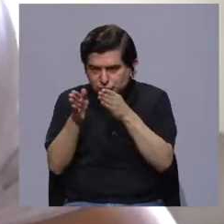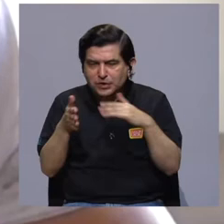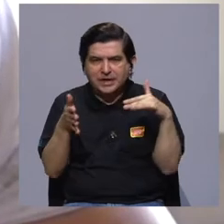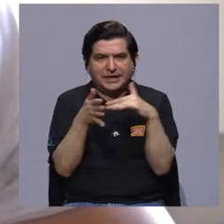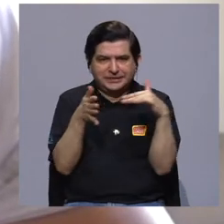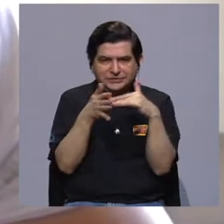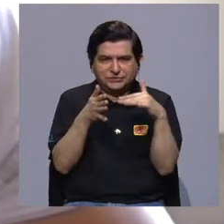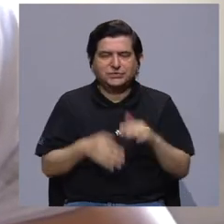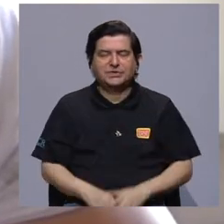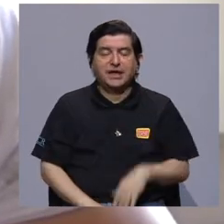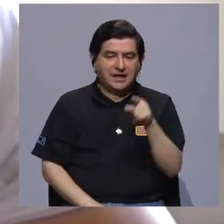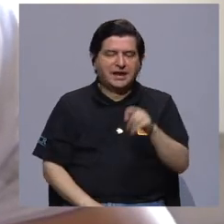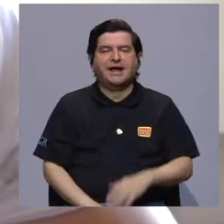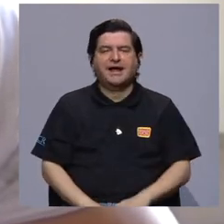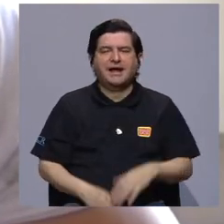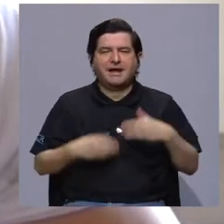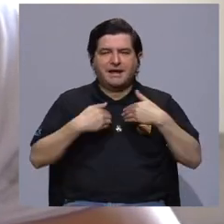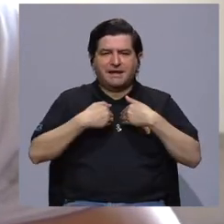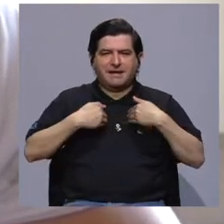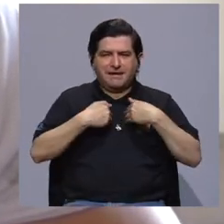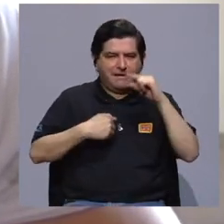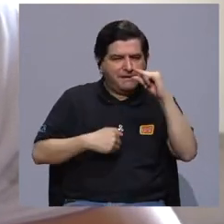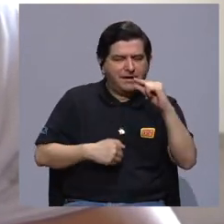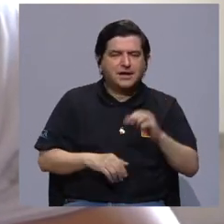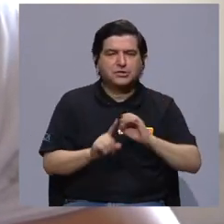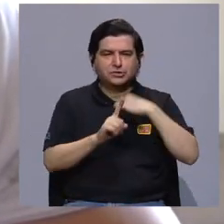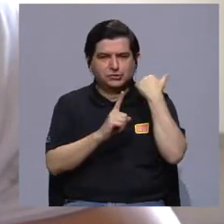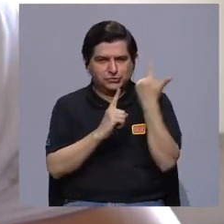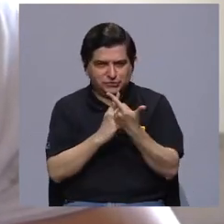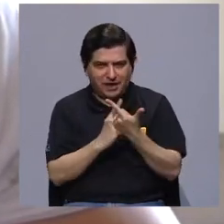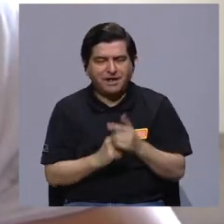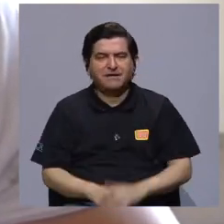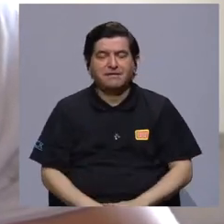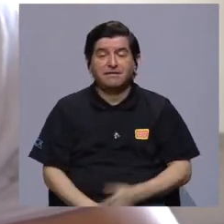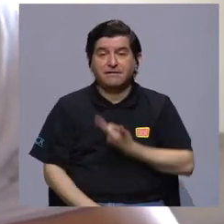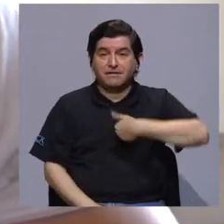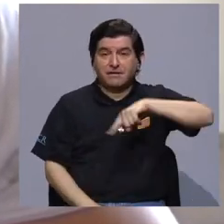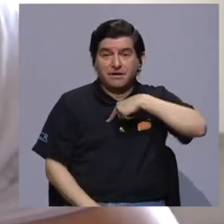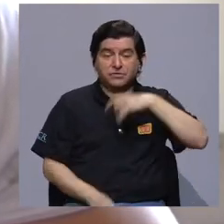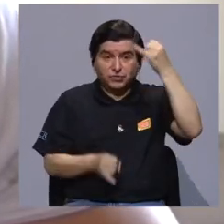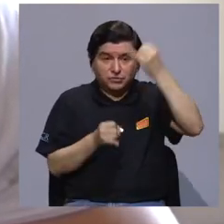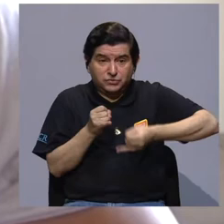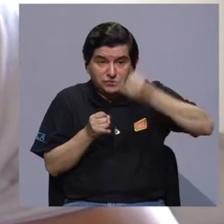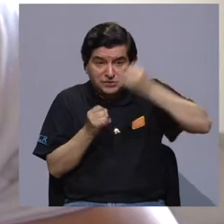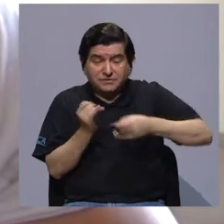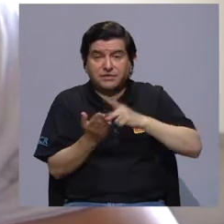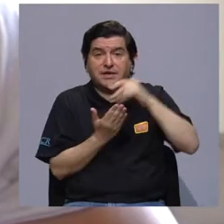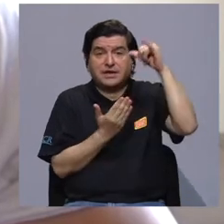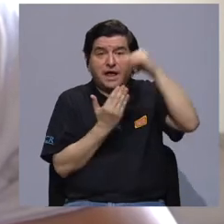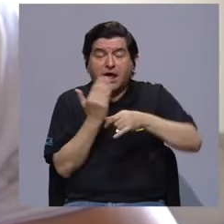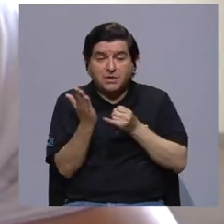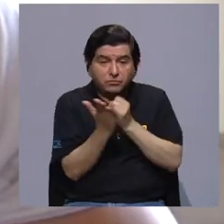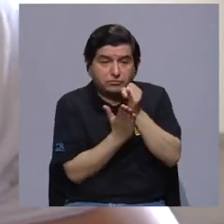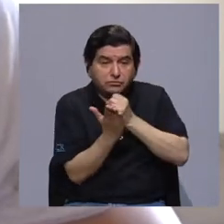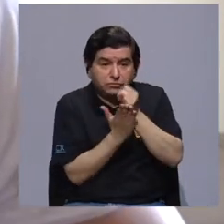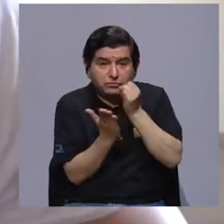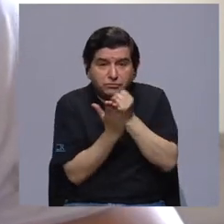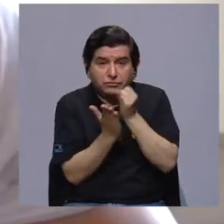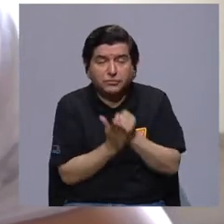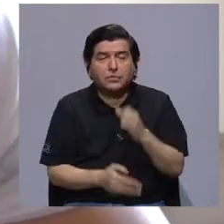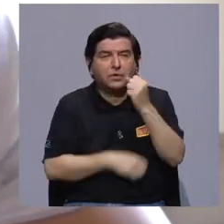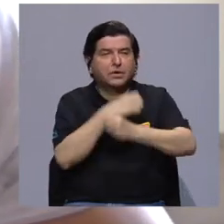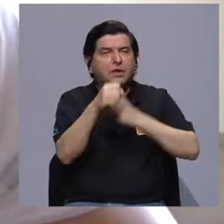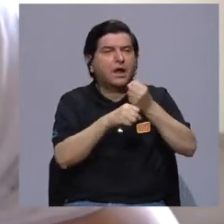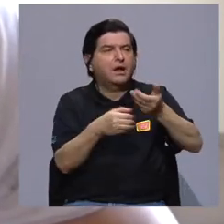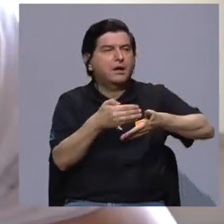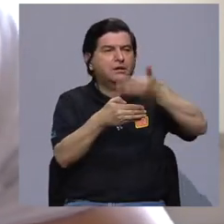estudiando insectos sociales y pues desembocamos en un proyecto de investigación de